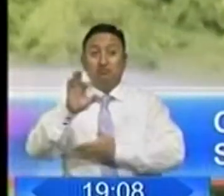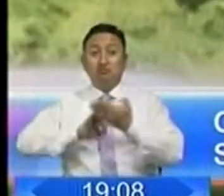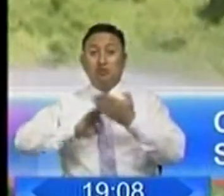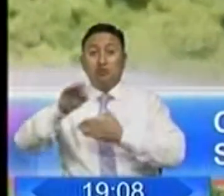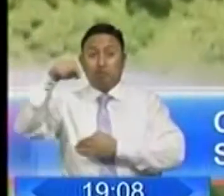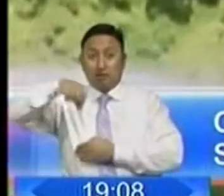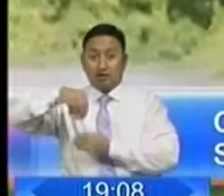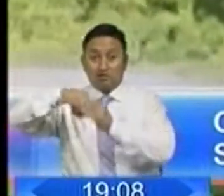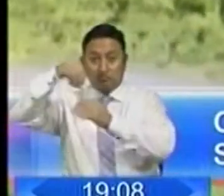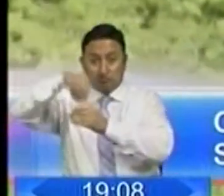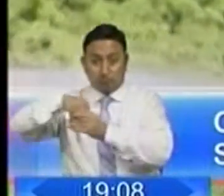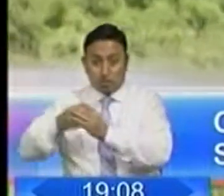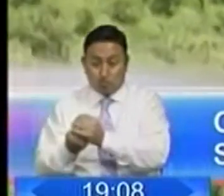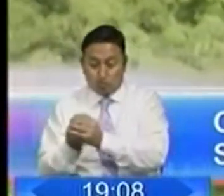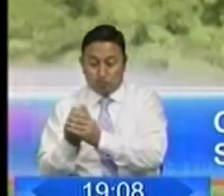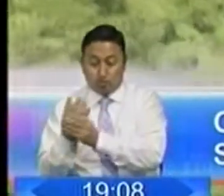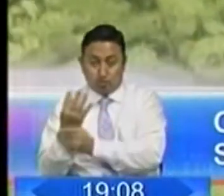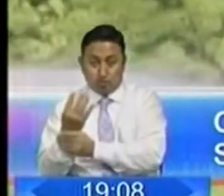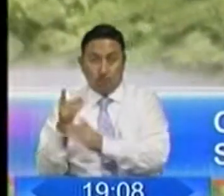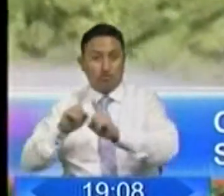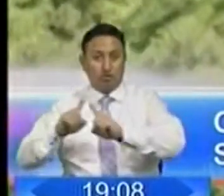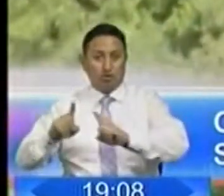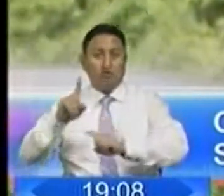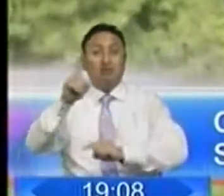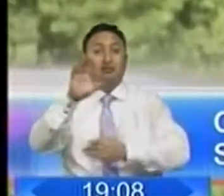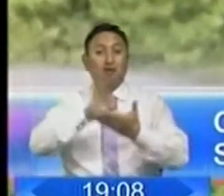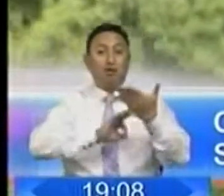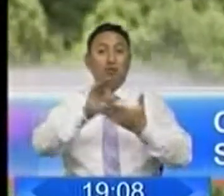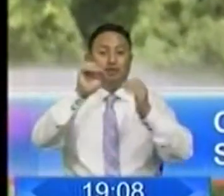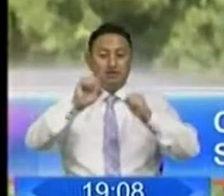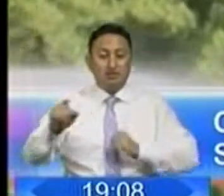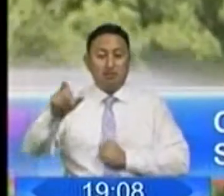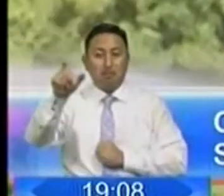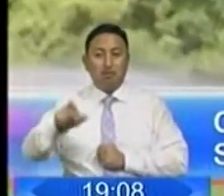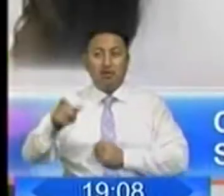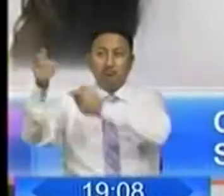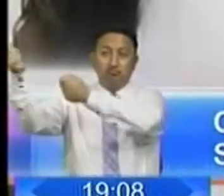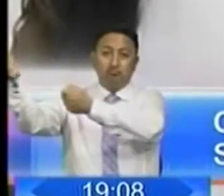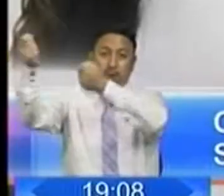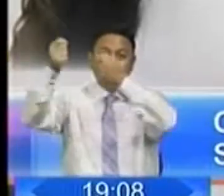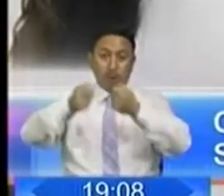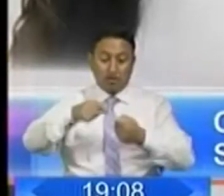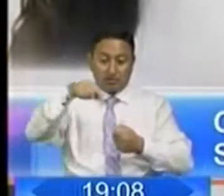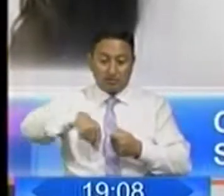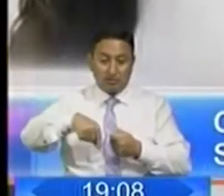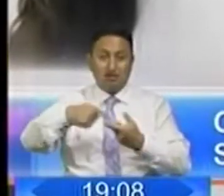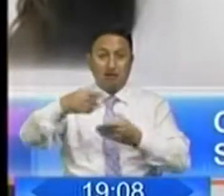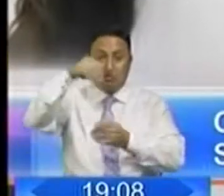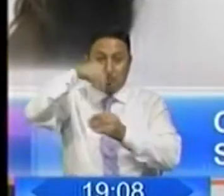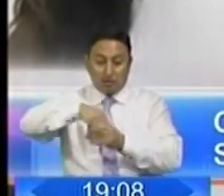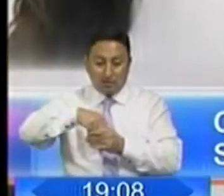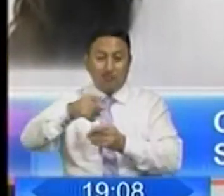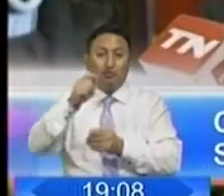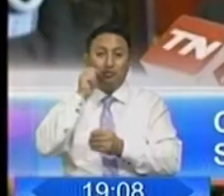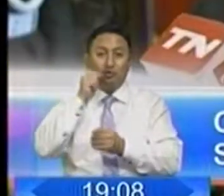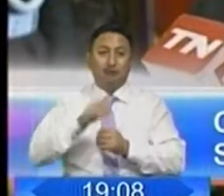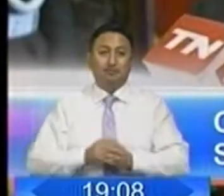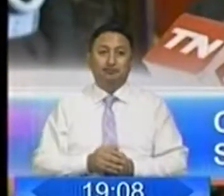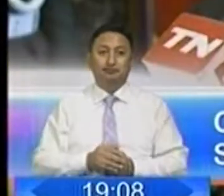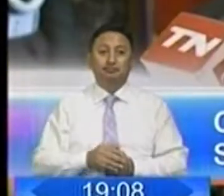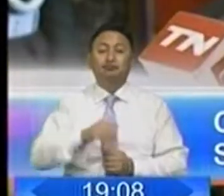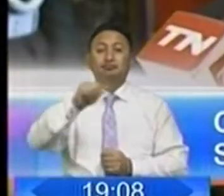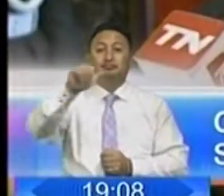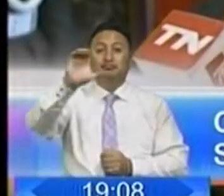siembra del cannabis. Lo único que se aprobaría es la autorización para importar medicamentos con el componente cannabidiol.